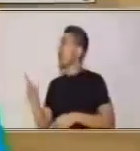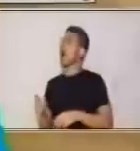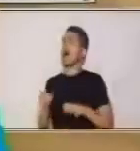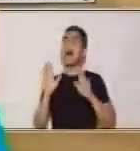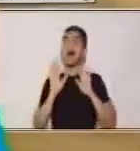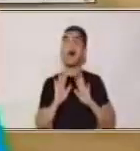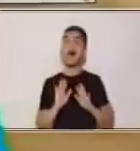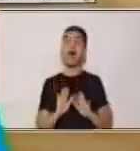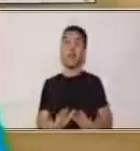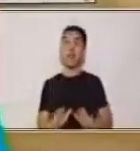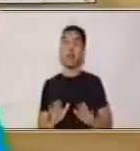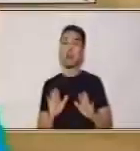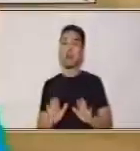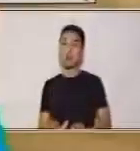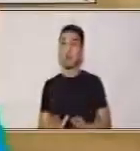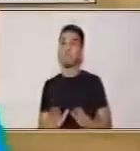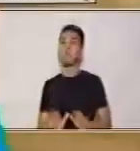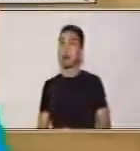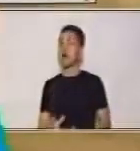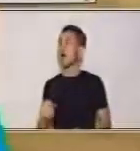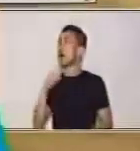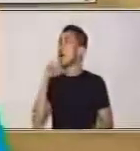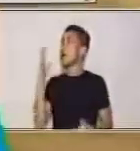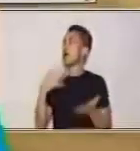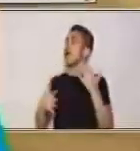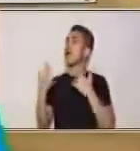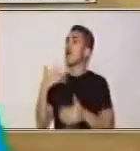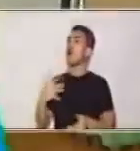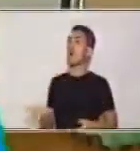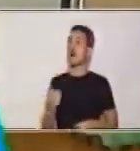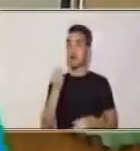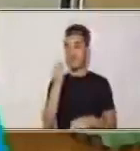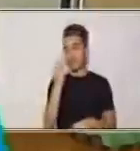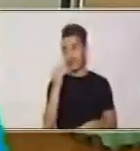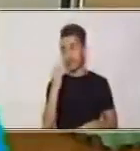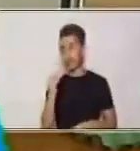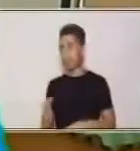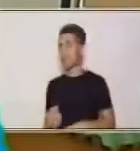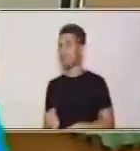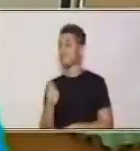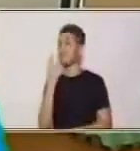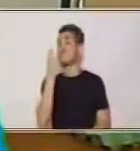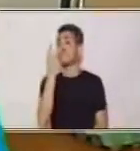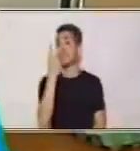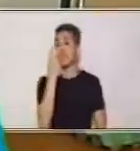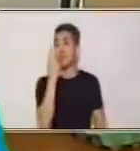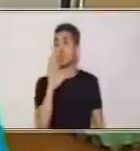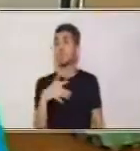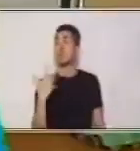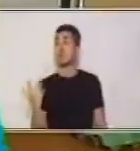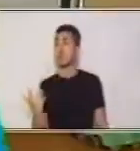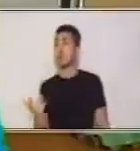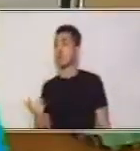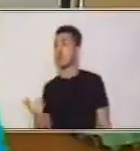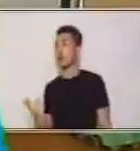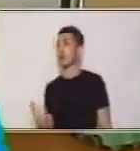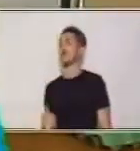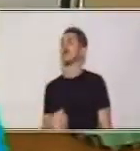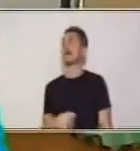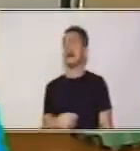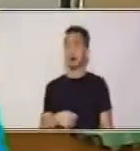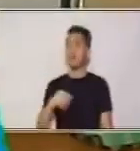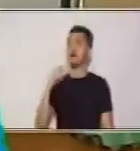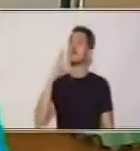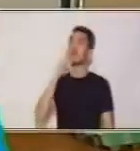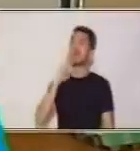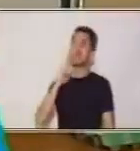con el color verde. Pero falta uno. ¿Cuál falta? Sí, falta el color rosado.